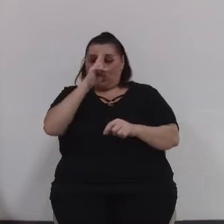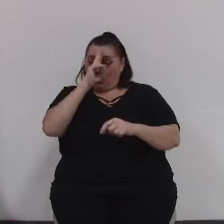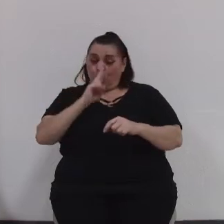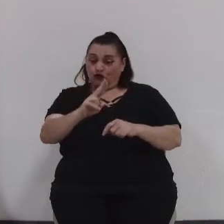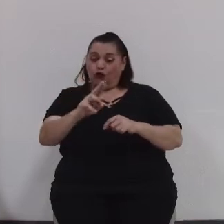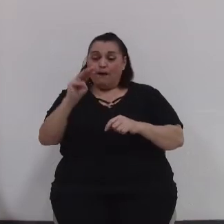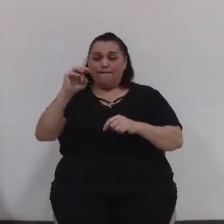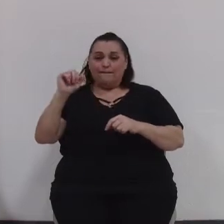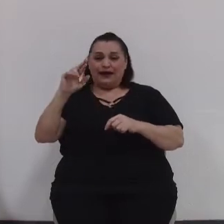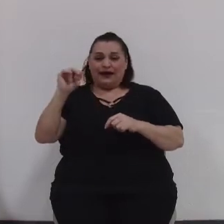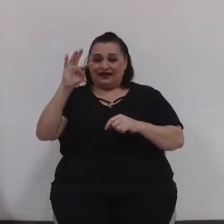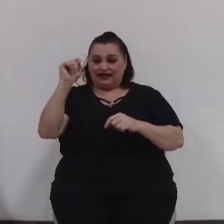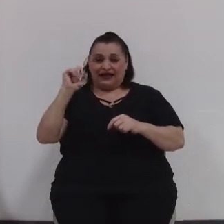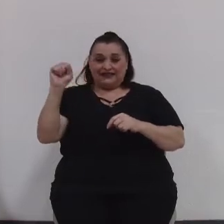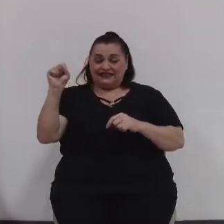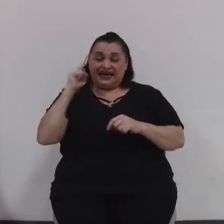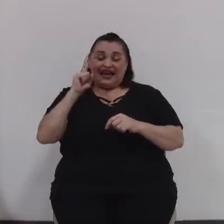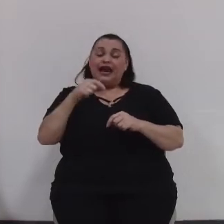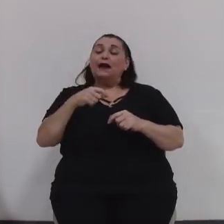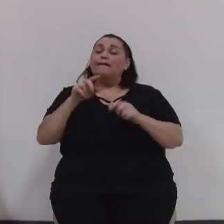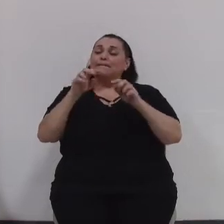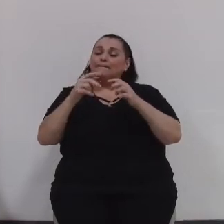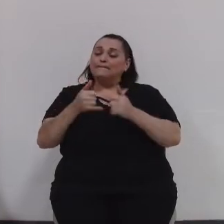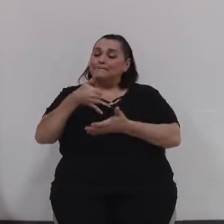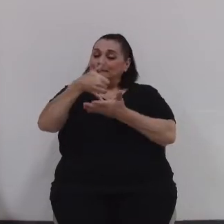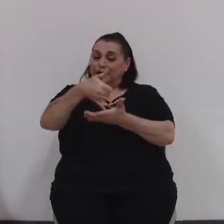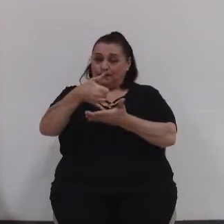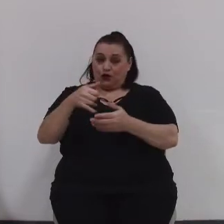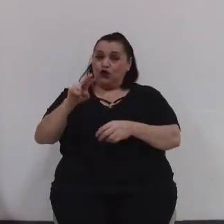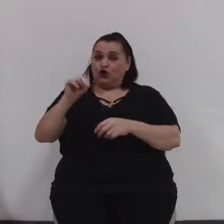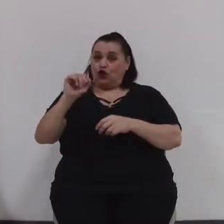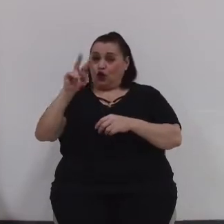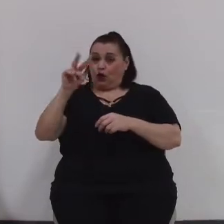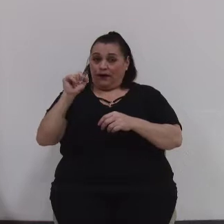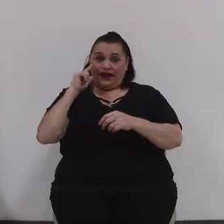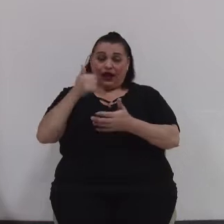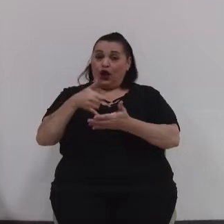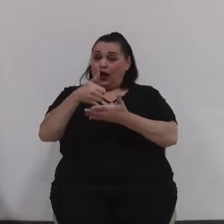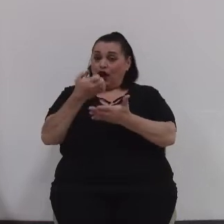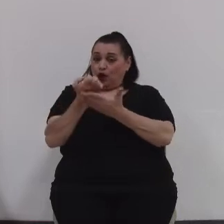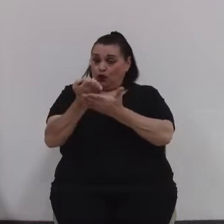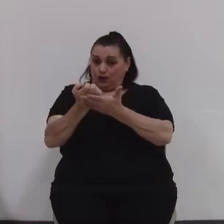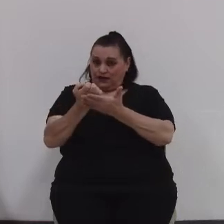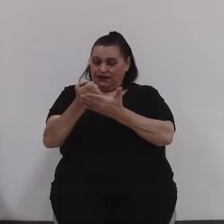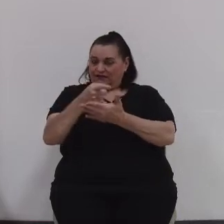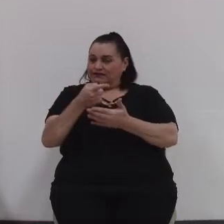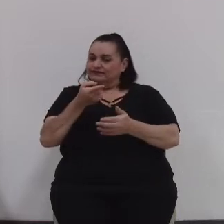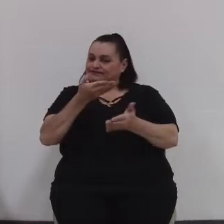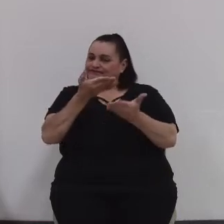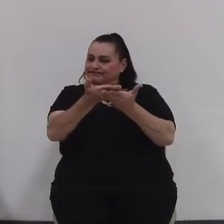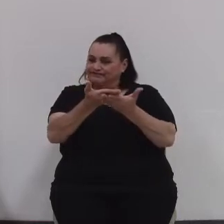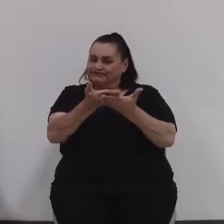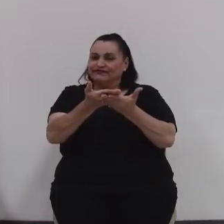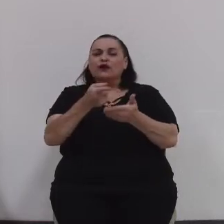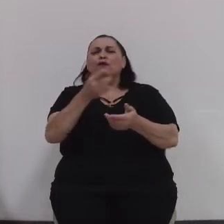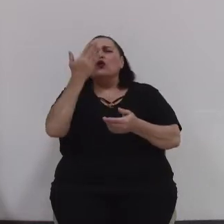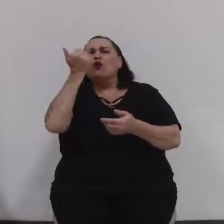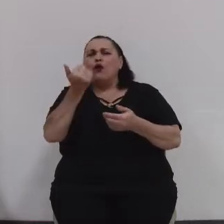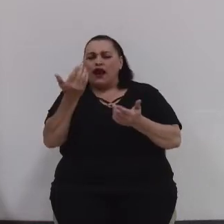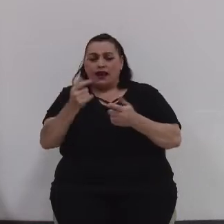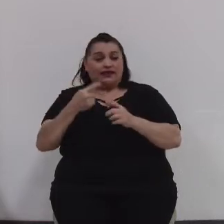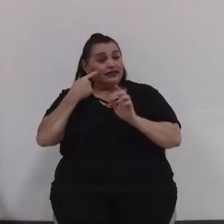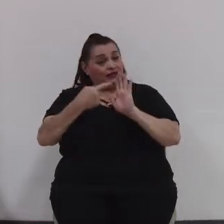en el año 98 con el Premio Nobel de Economía. Uno de esos hallazgos fue aquel mediante el cual se demostraba que